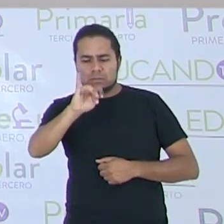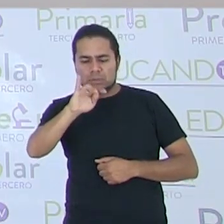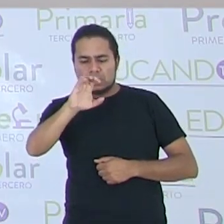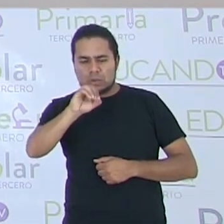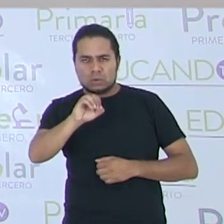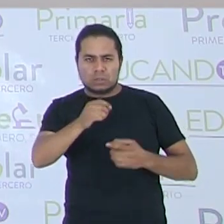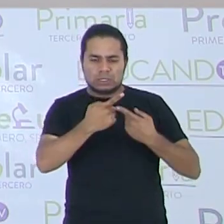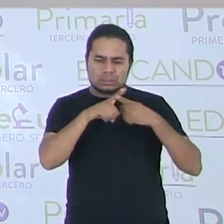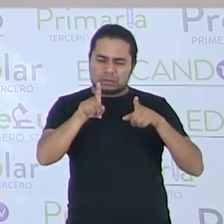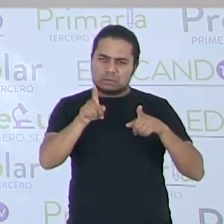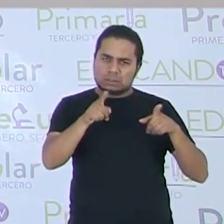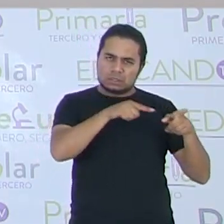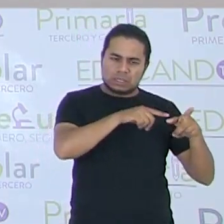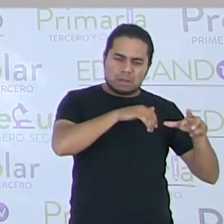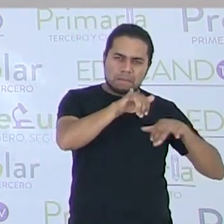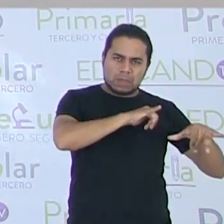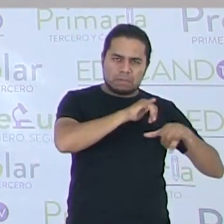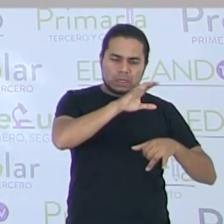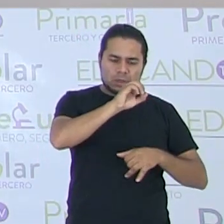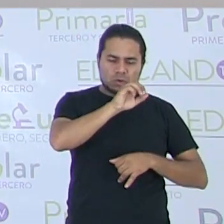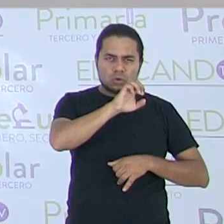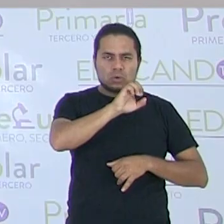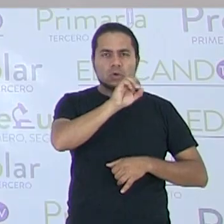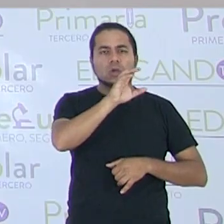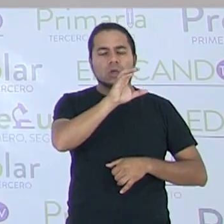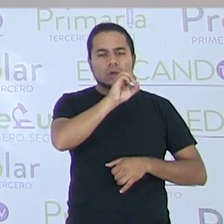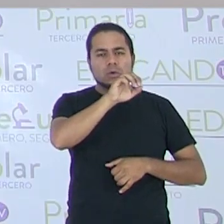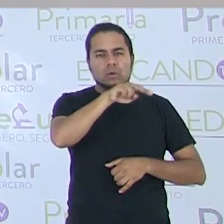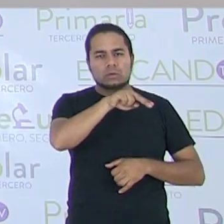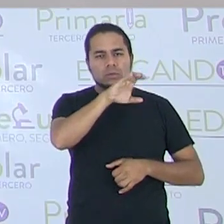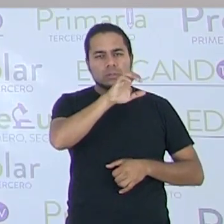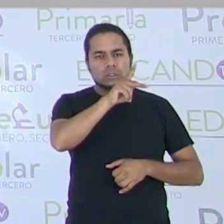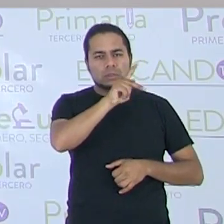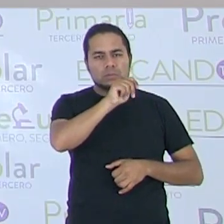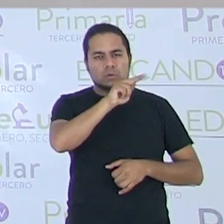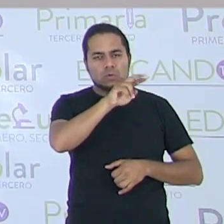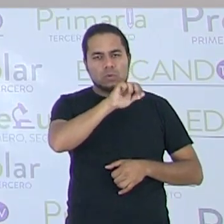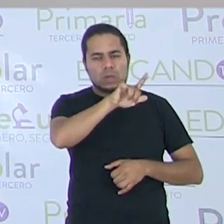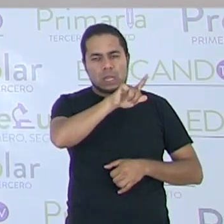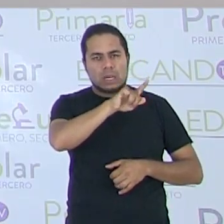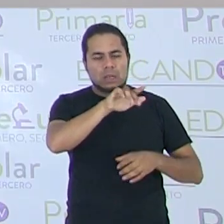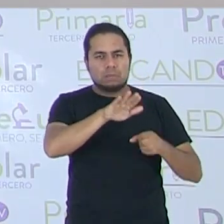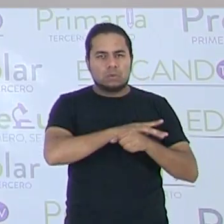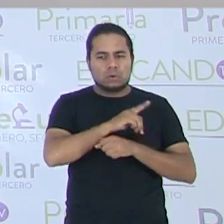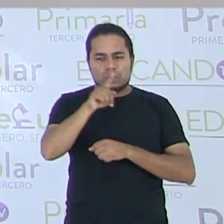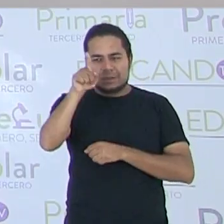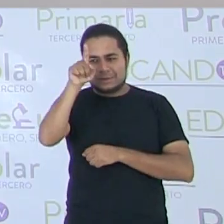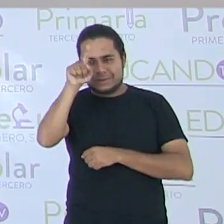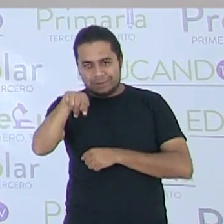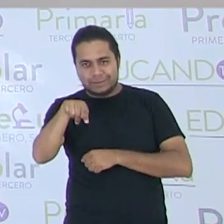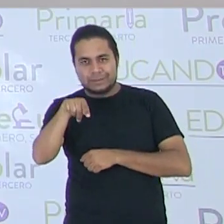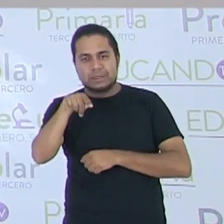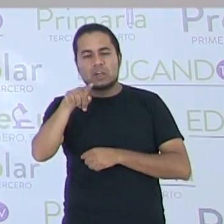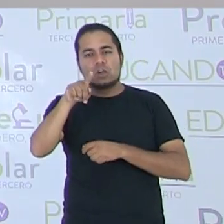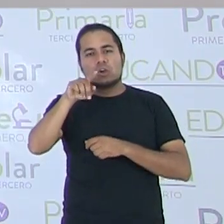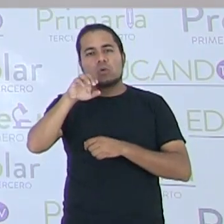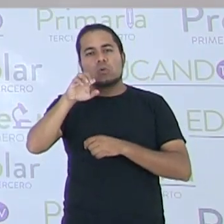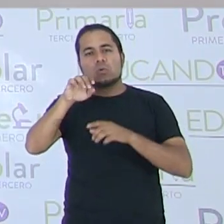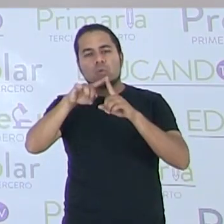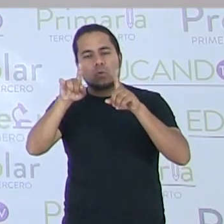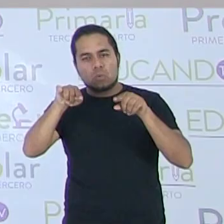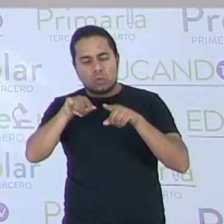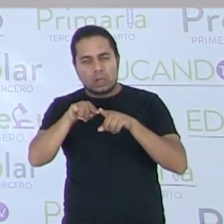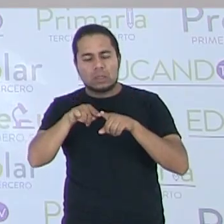a un mapa conceptual, porque los cuadros sinópticos